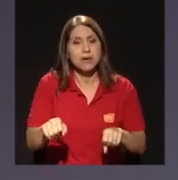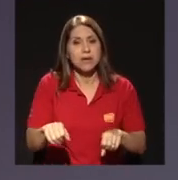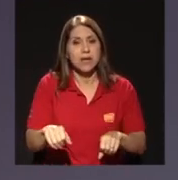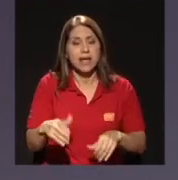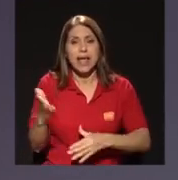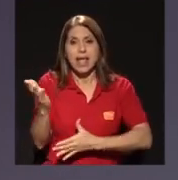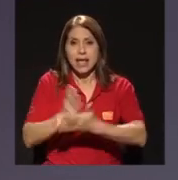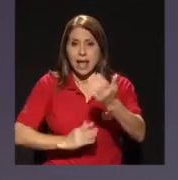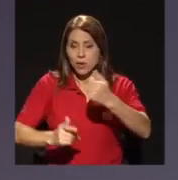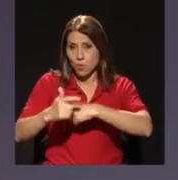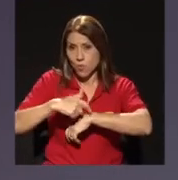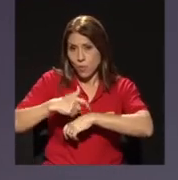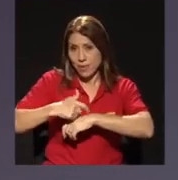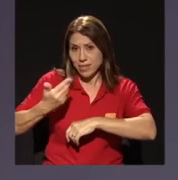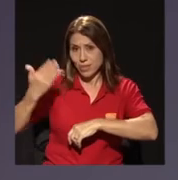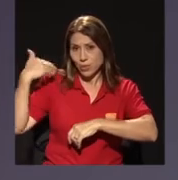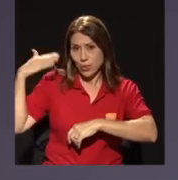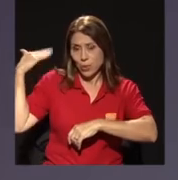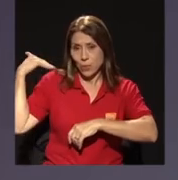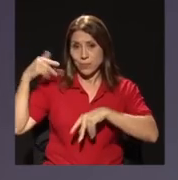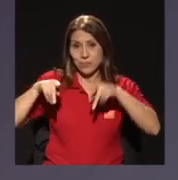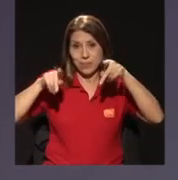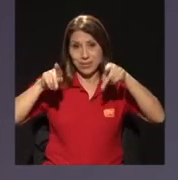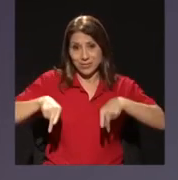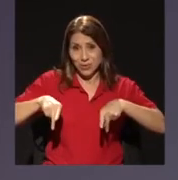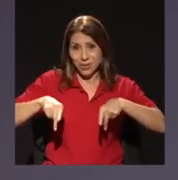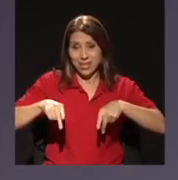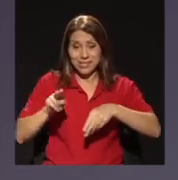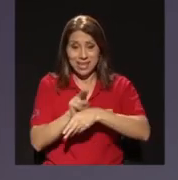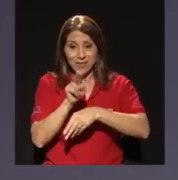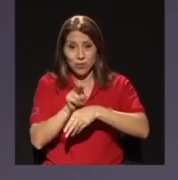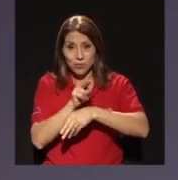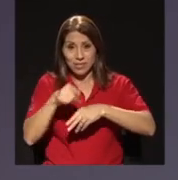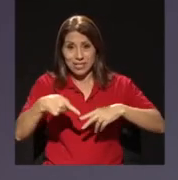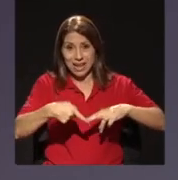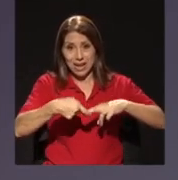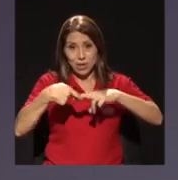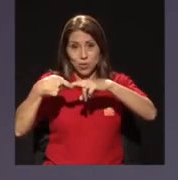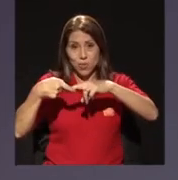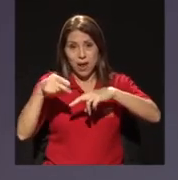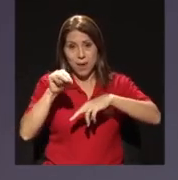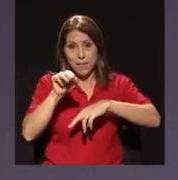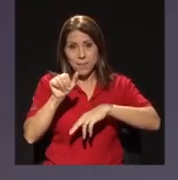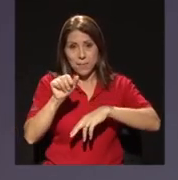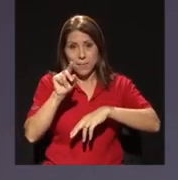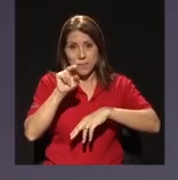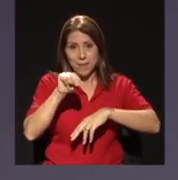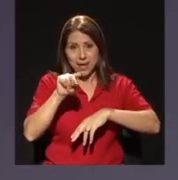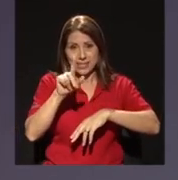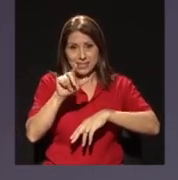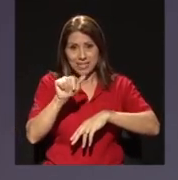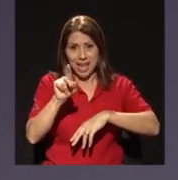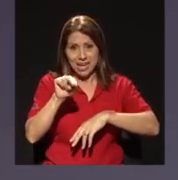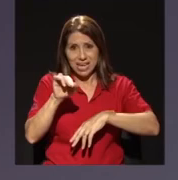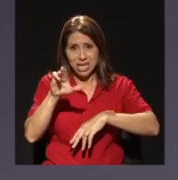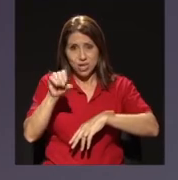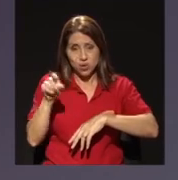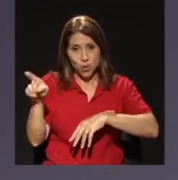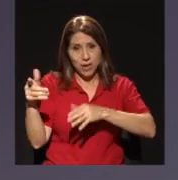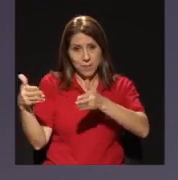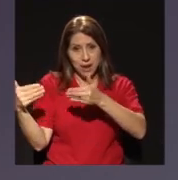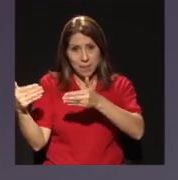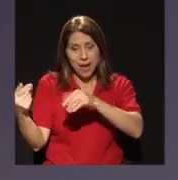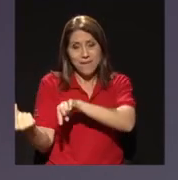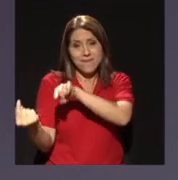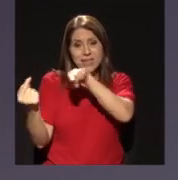algún momento los operadores que iban a estar en la grúa de Manzanillo en Panamá vinieron a capacitarse a Limón. Entonces nosotros